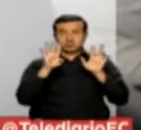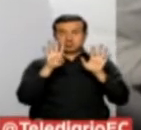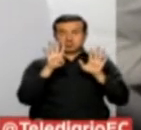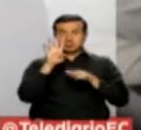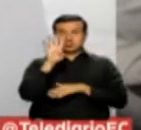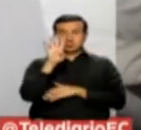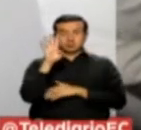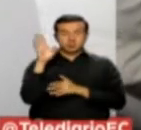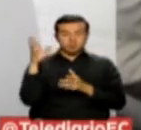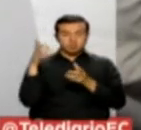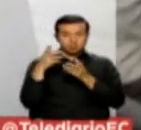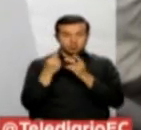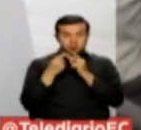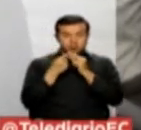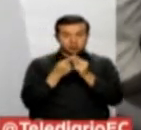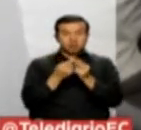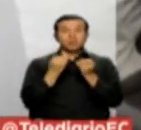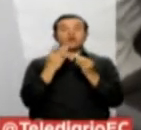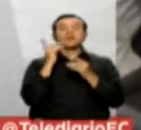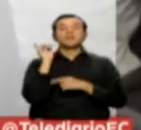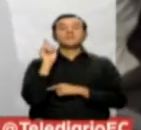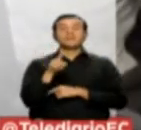1.560.894 quirografarios por más de